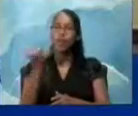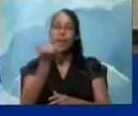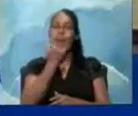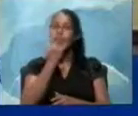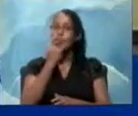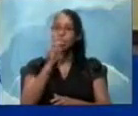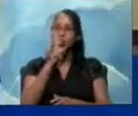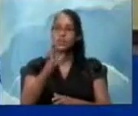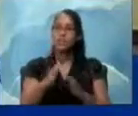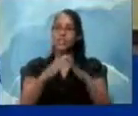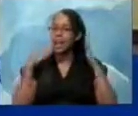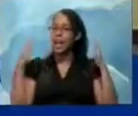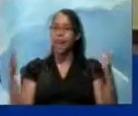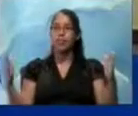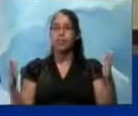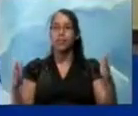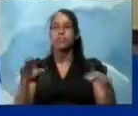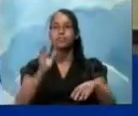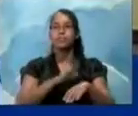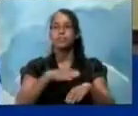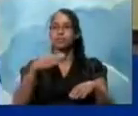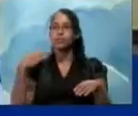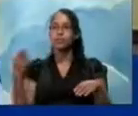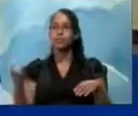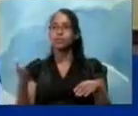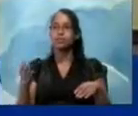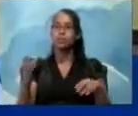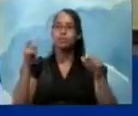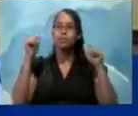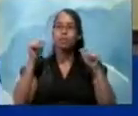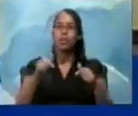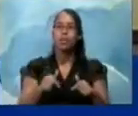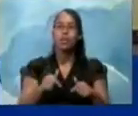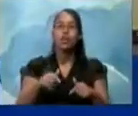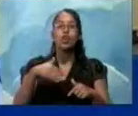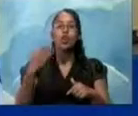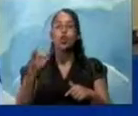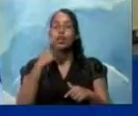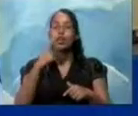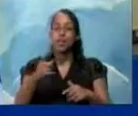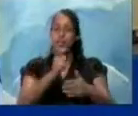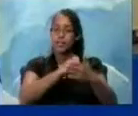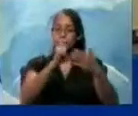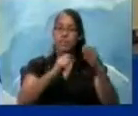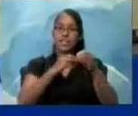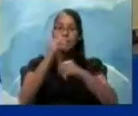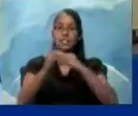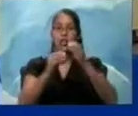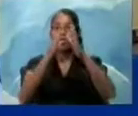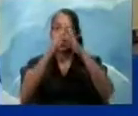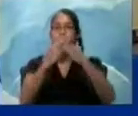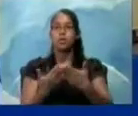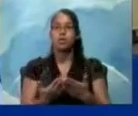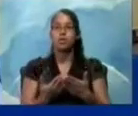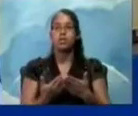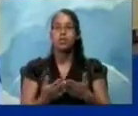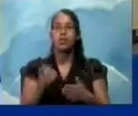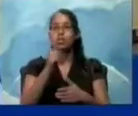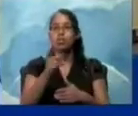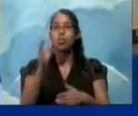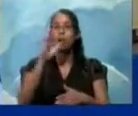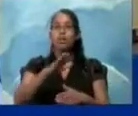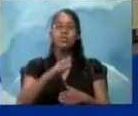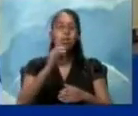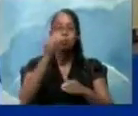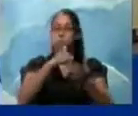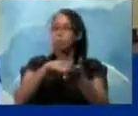error gigante. ¿Por qué? Porque los que diseñaron esto no estaban